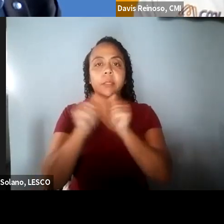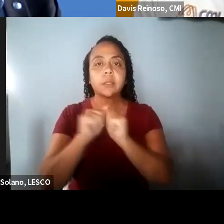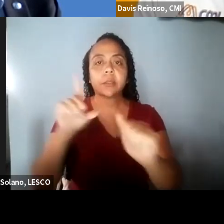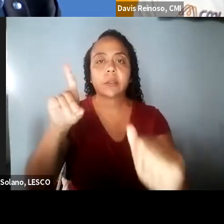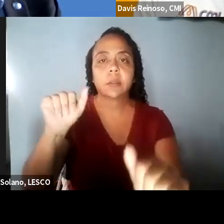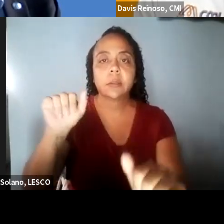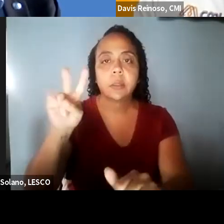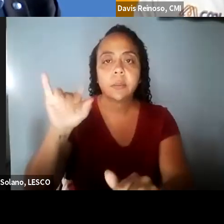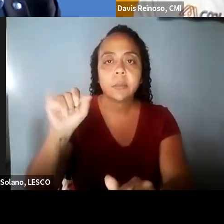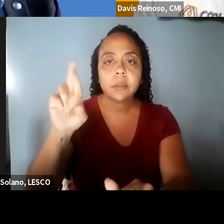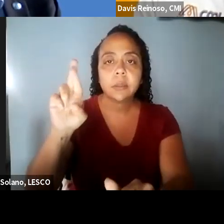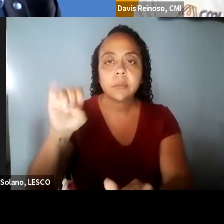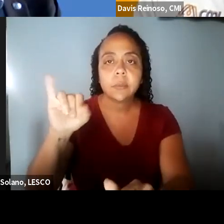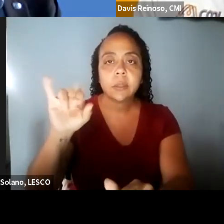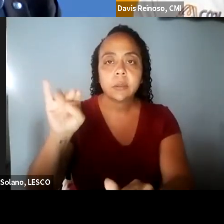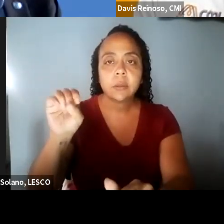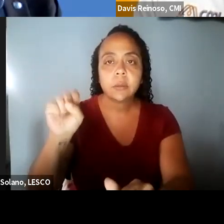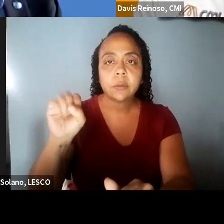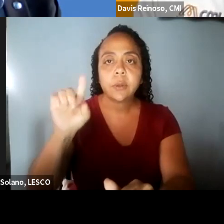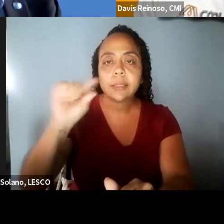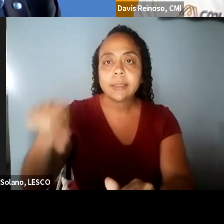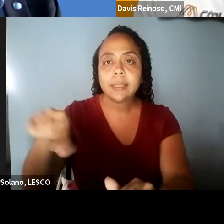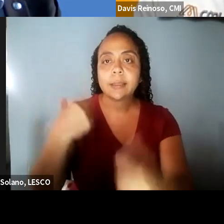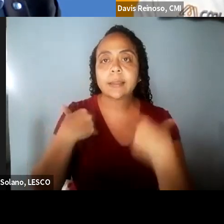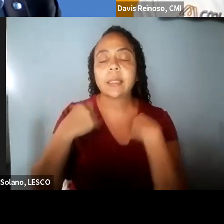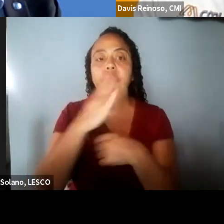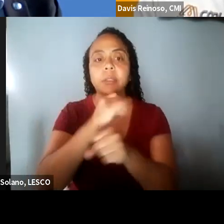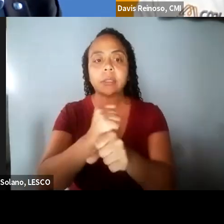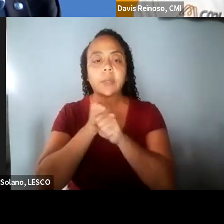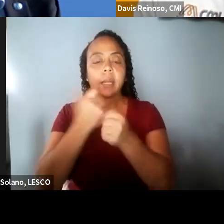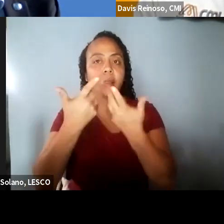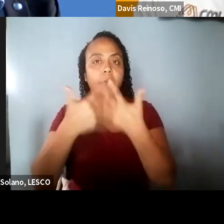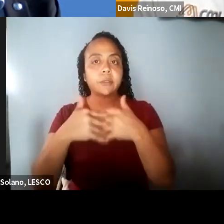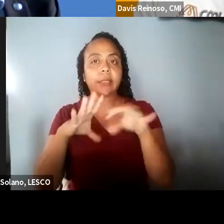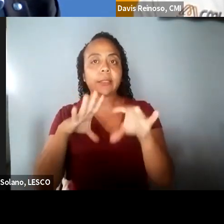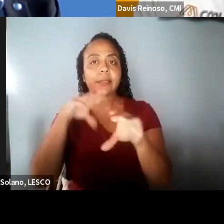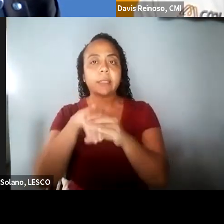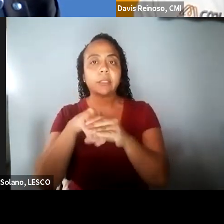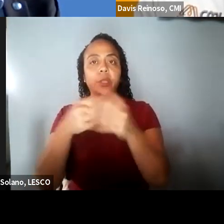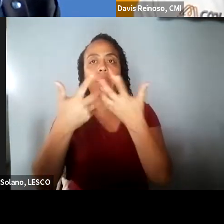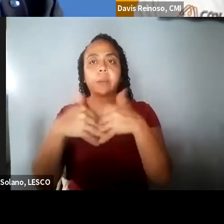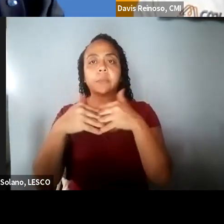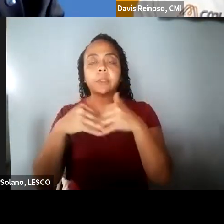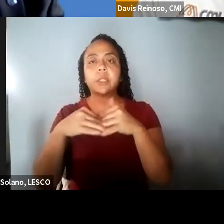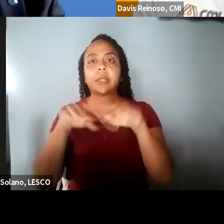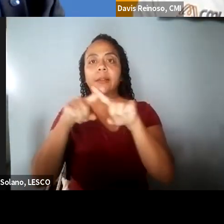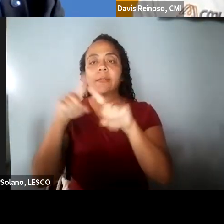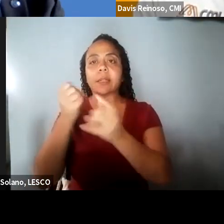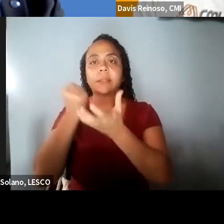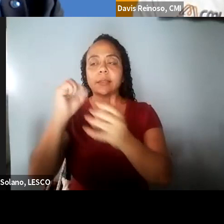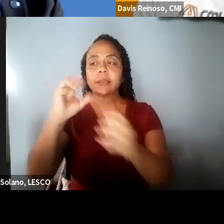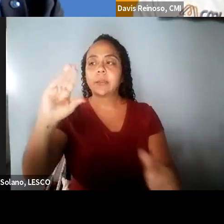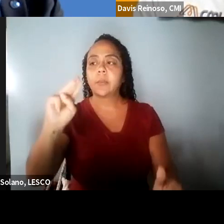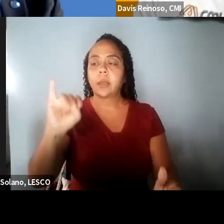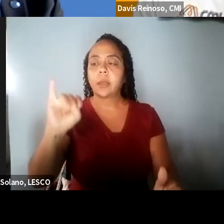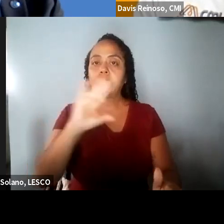reynoso davis reynoso es gerente de salud y seguridad industrial dentro de la corporación multi inversiones la ceami y